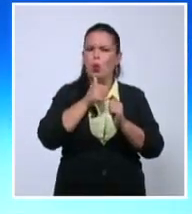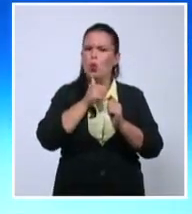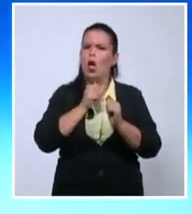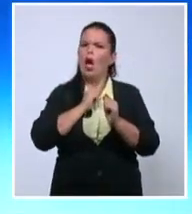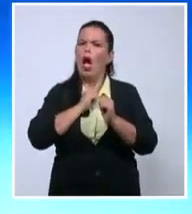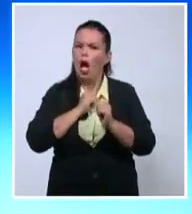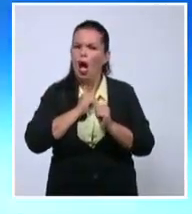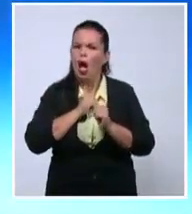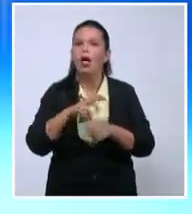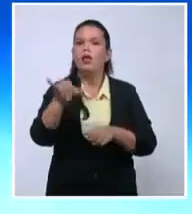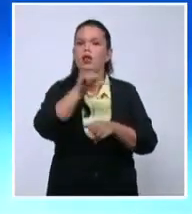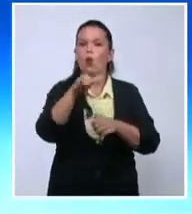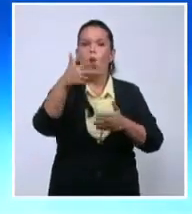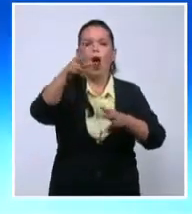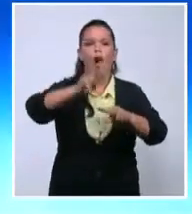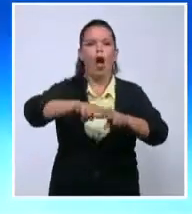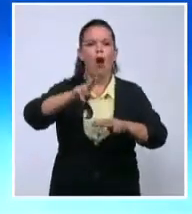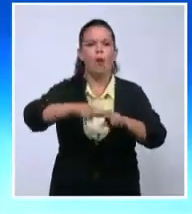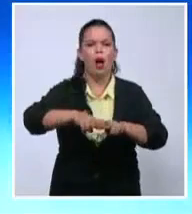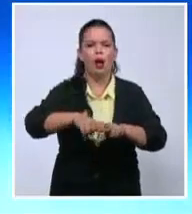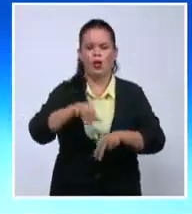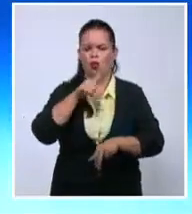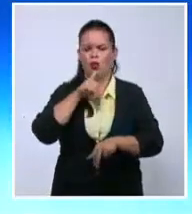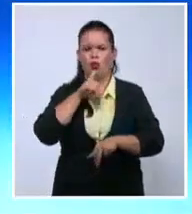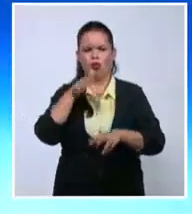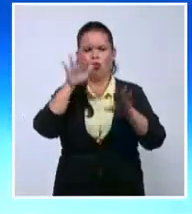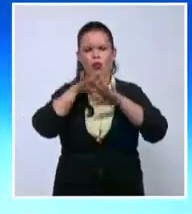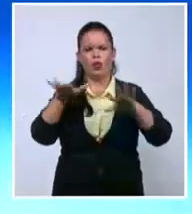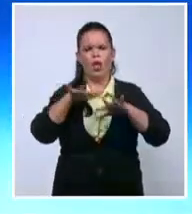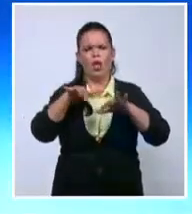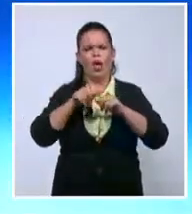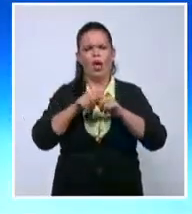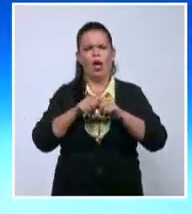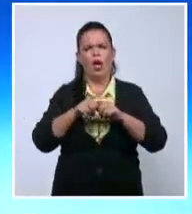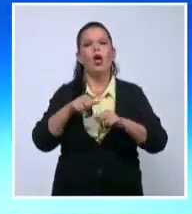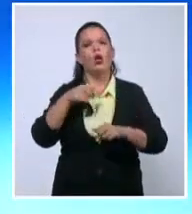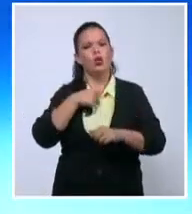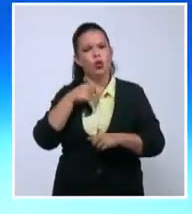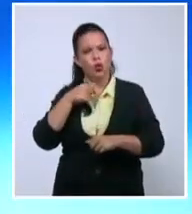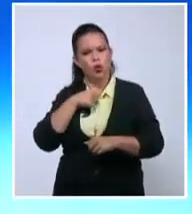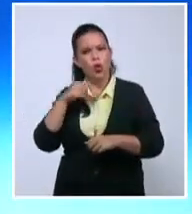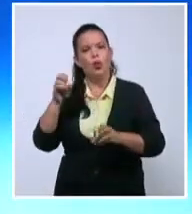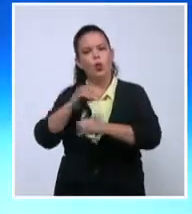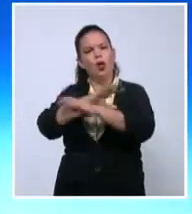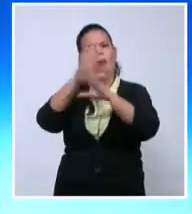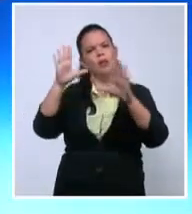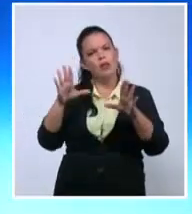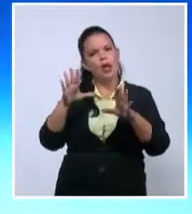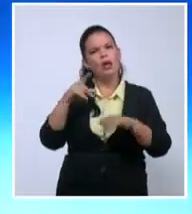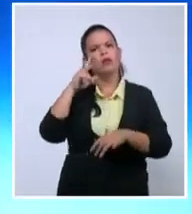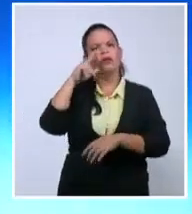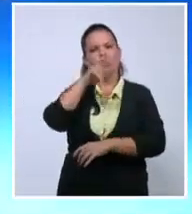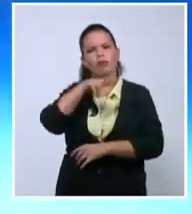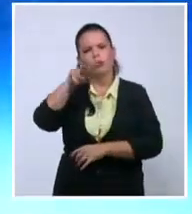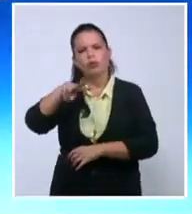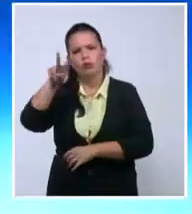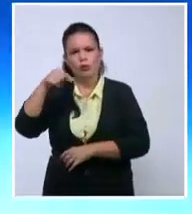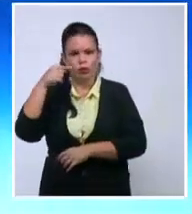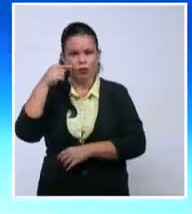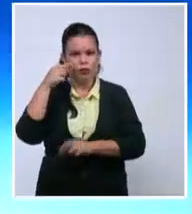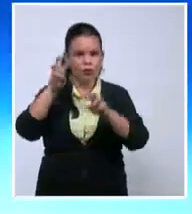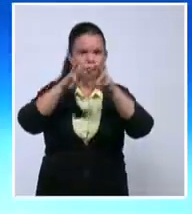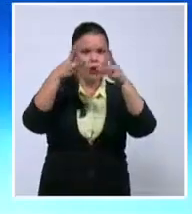para Calle G en El Vedado. Por la mañana yo estuve buscando, vi algunos usuarios en redes sociales que empezaron a caminar por